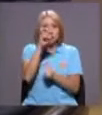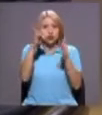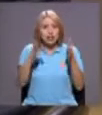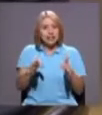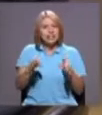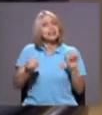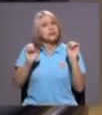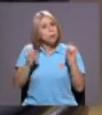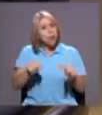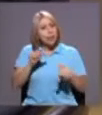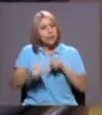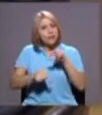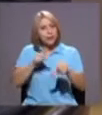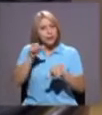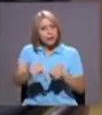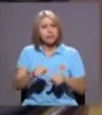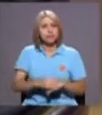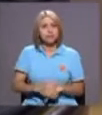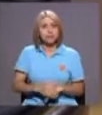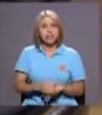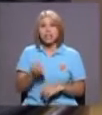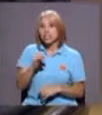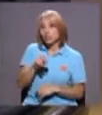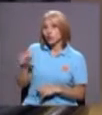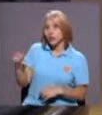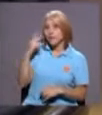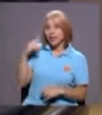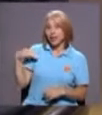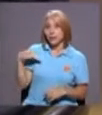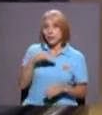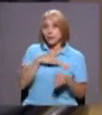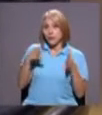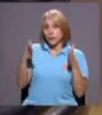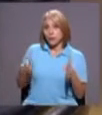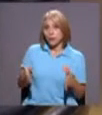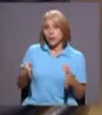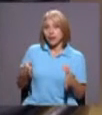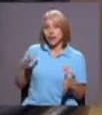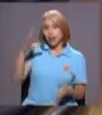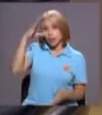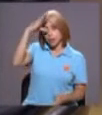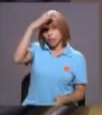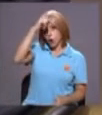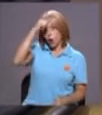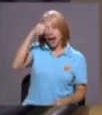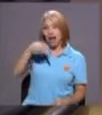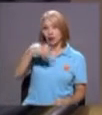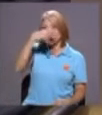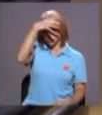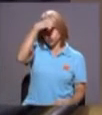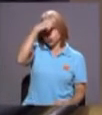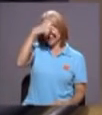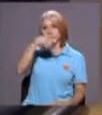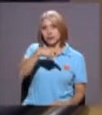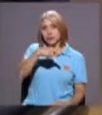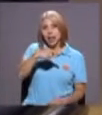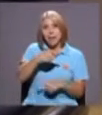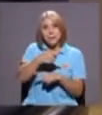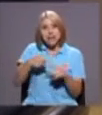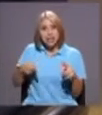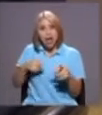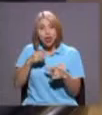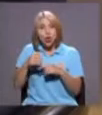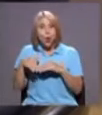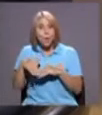esfuerzo. Efectivamente, si usted ve el gabinete de don Carlos, la mitad prácticamente o más